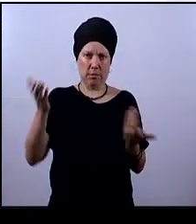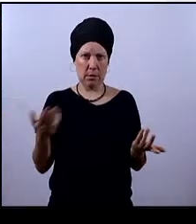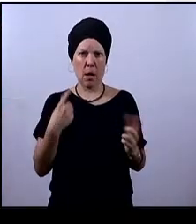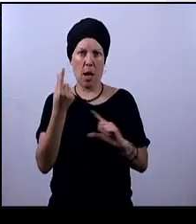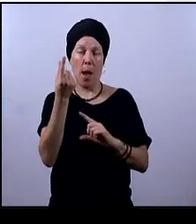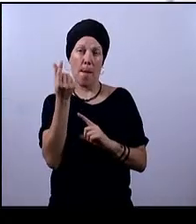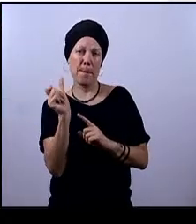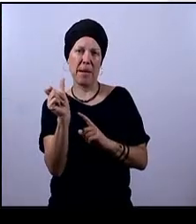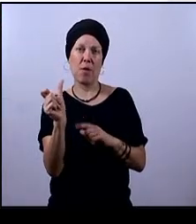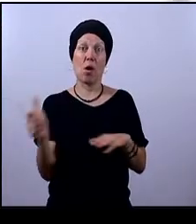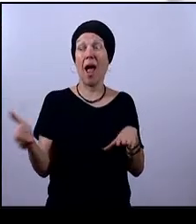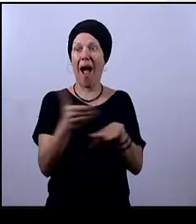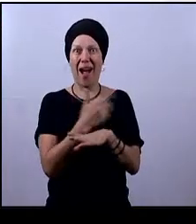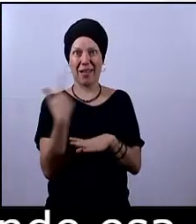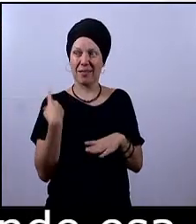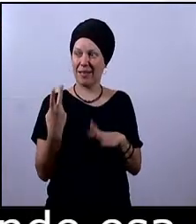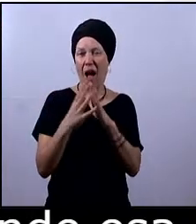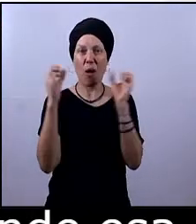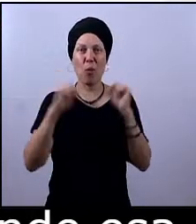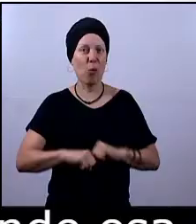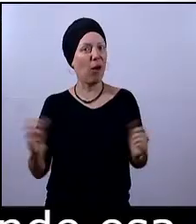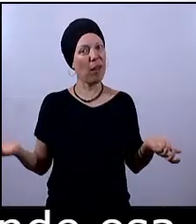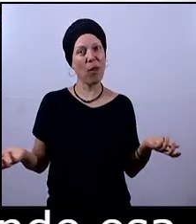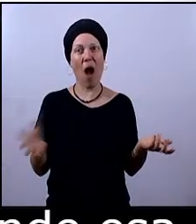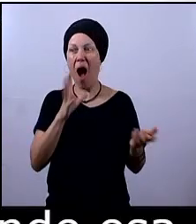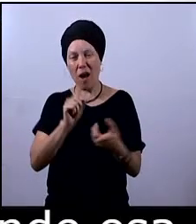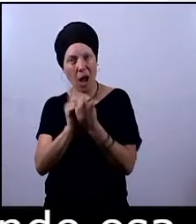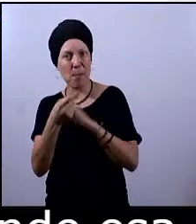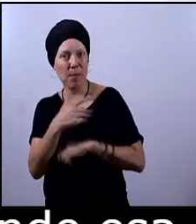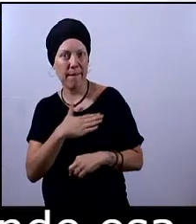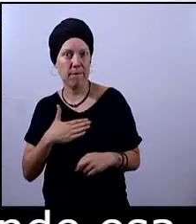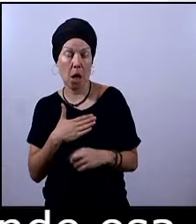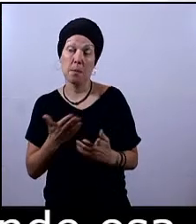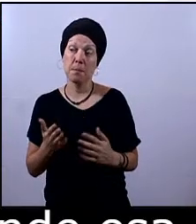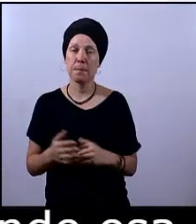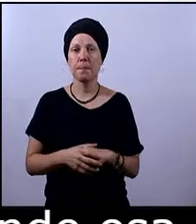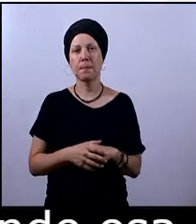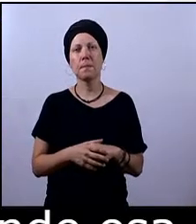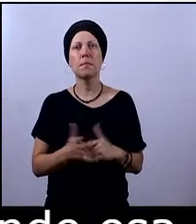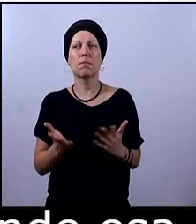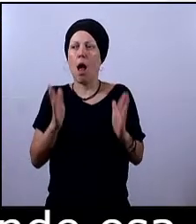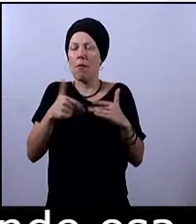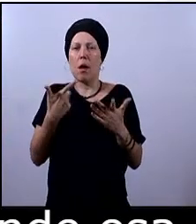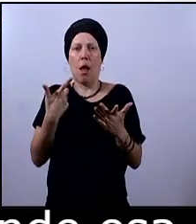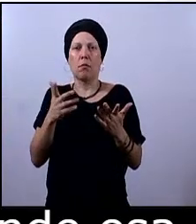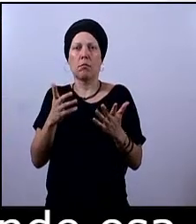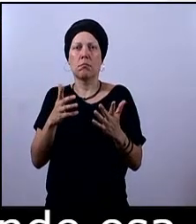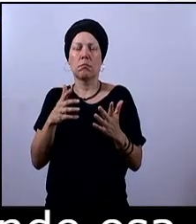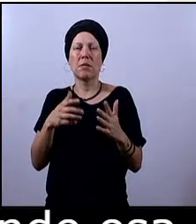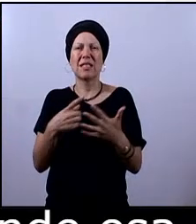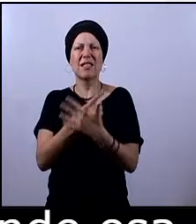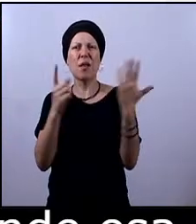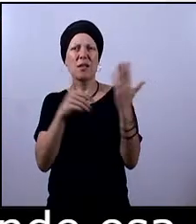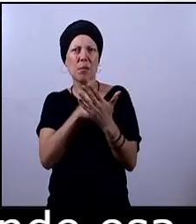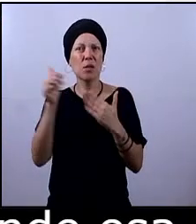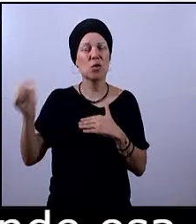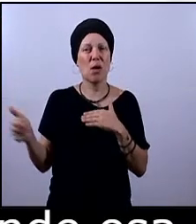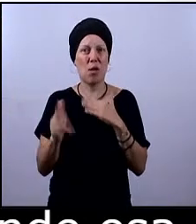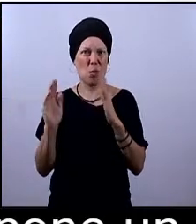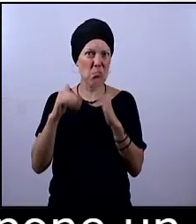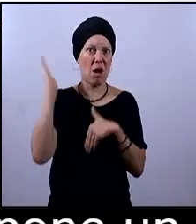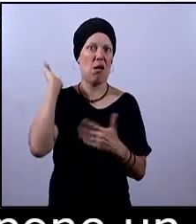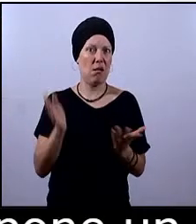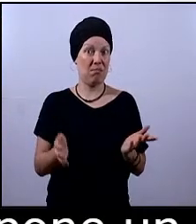precio que previamente hemos asimilado todos y que previamente hemos acordado y que supone un impacto de más de 16 millones de